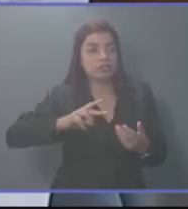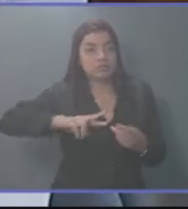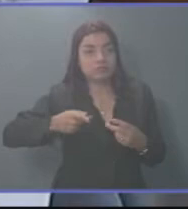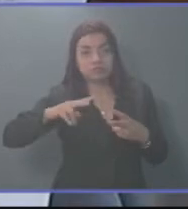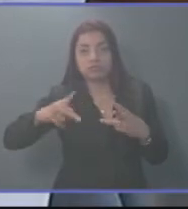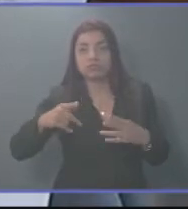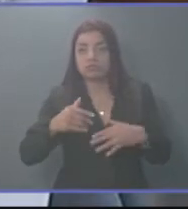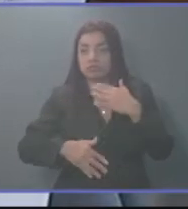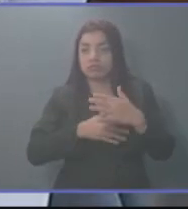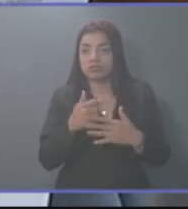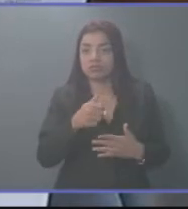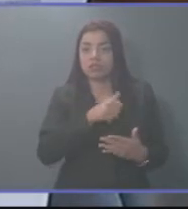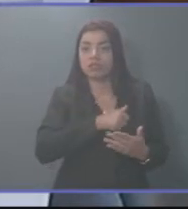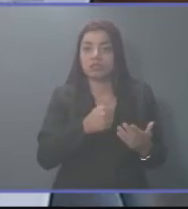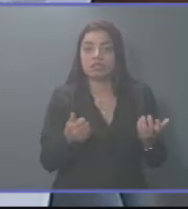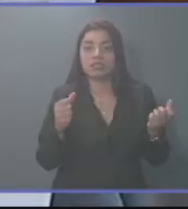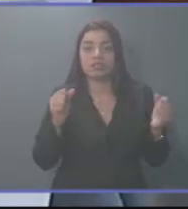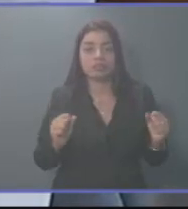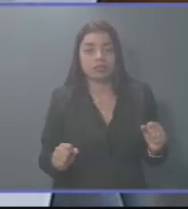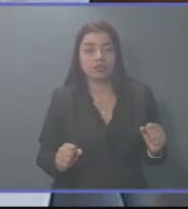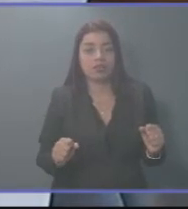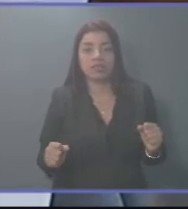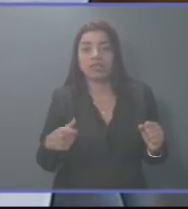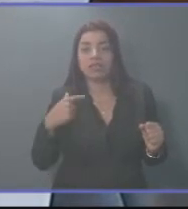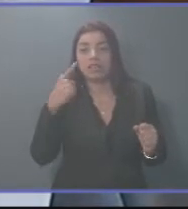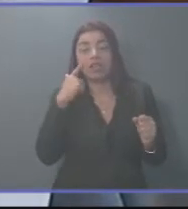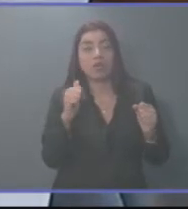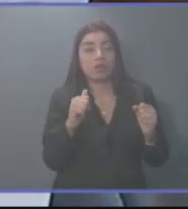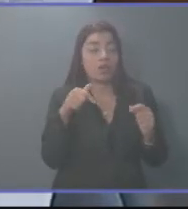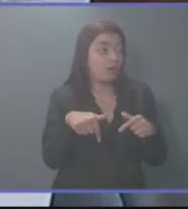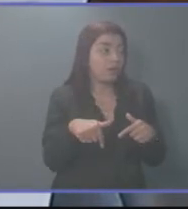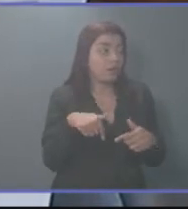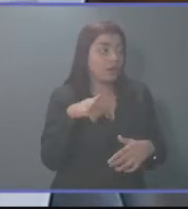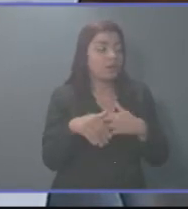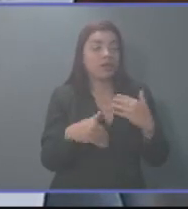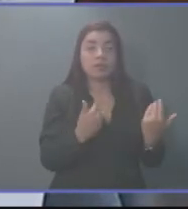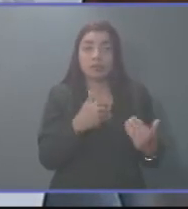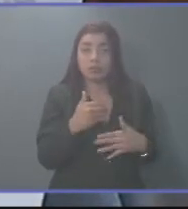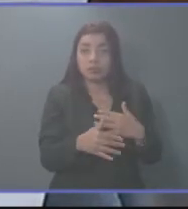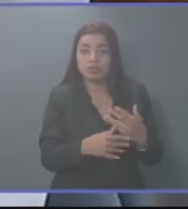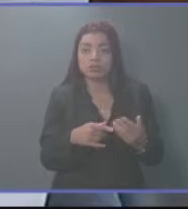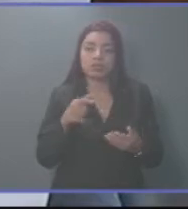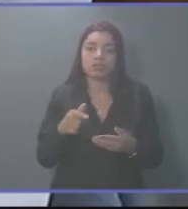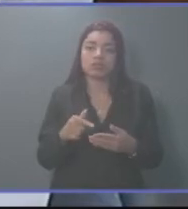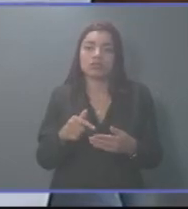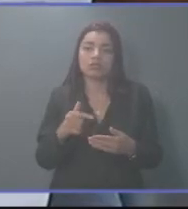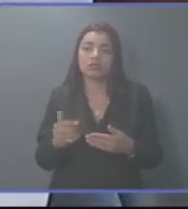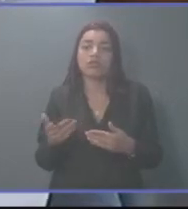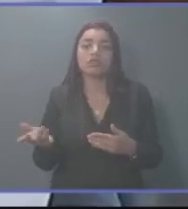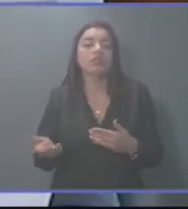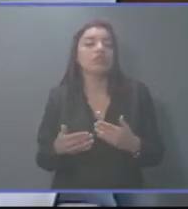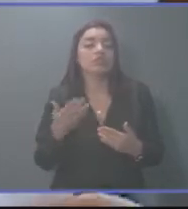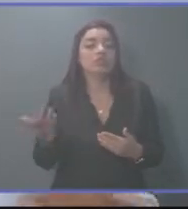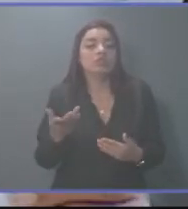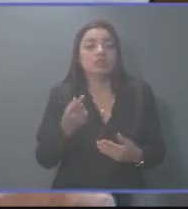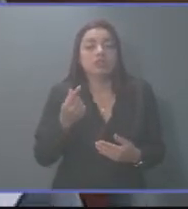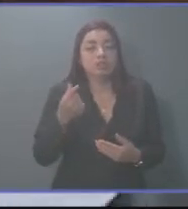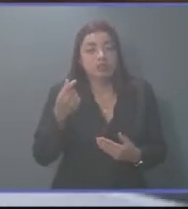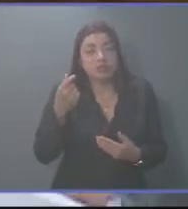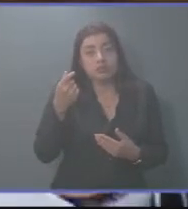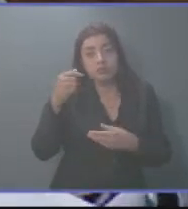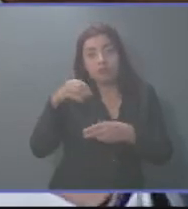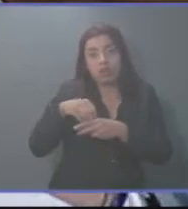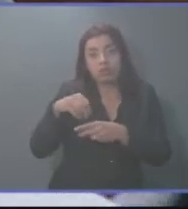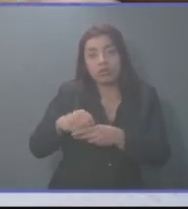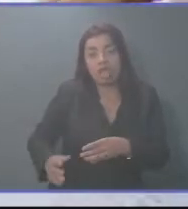de funciones con las que actualmente se realizan y aumentaría el gasto de fondos en las